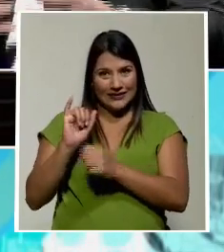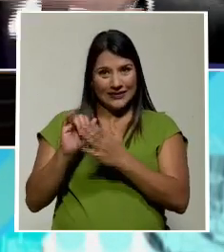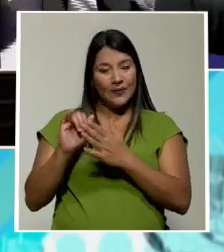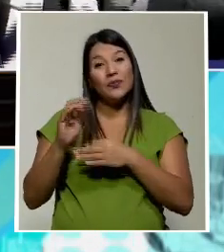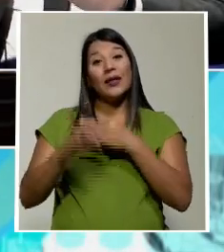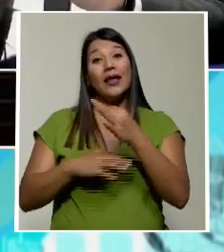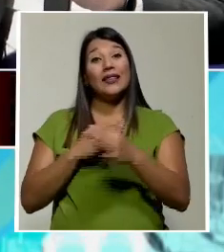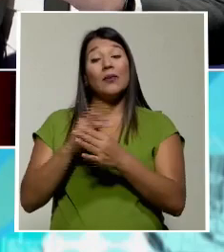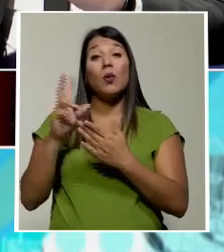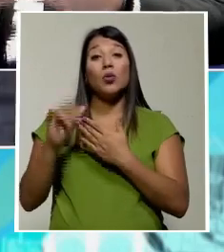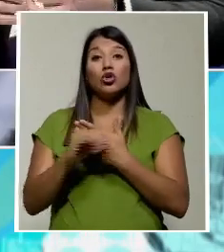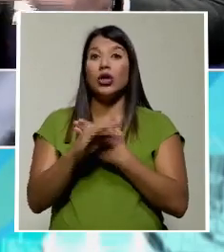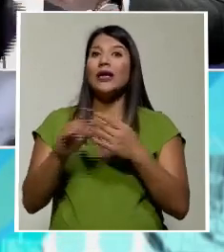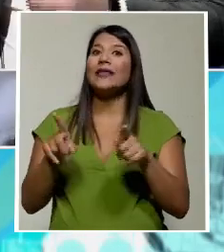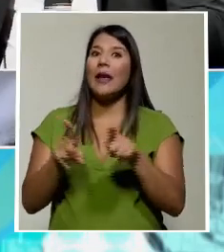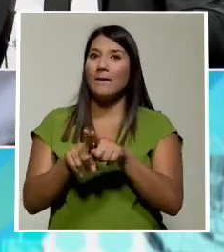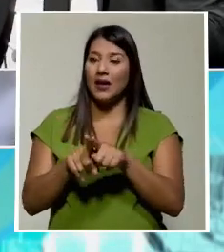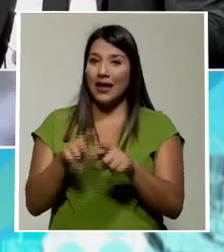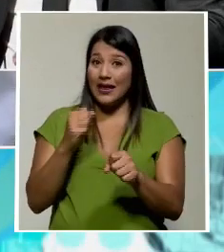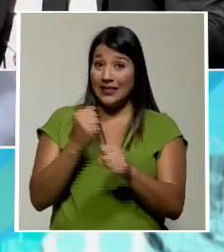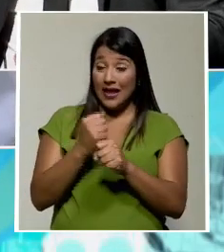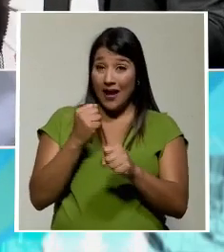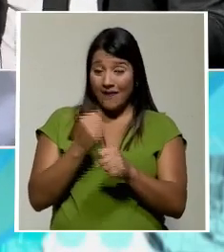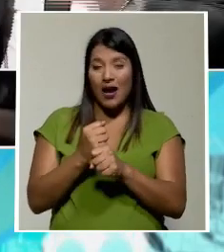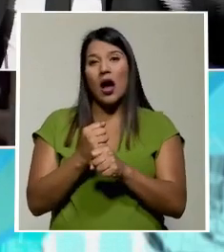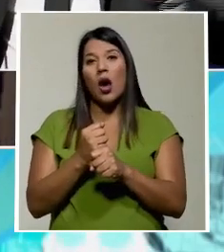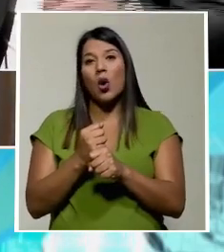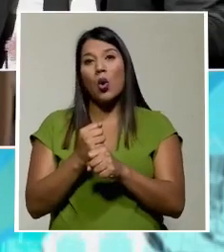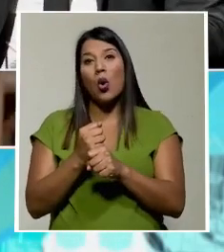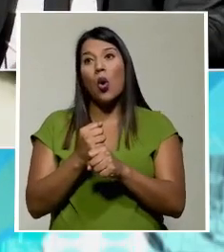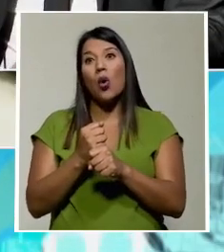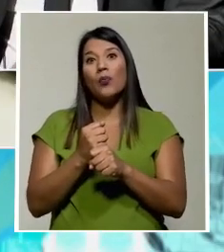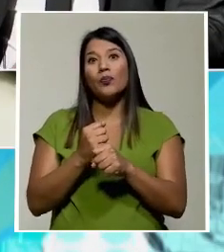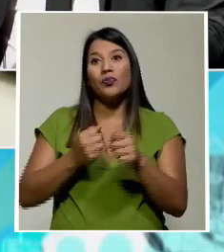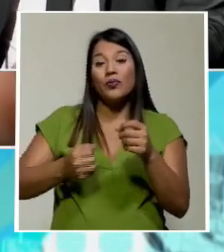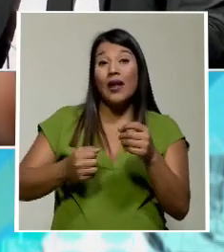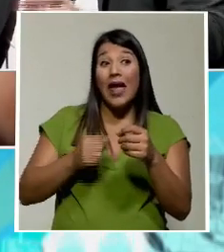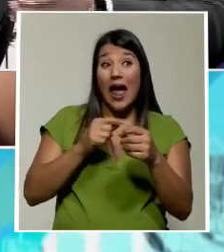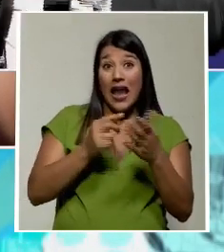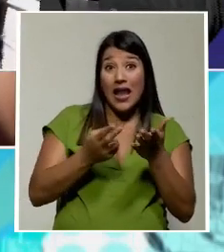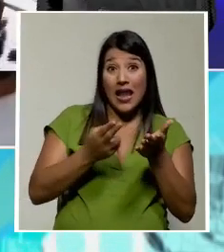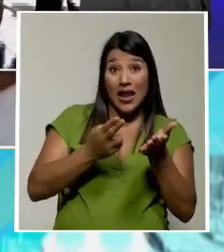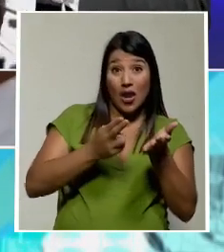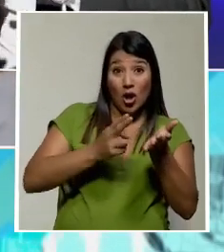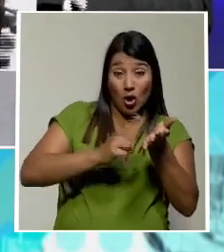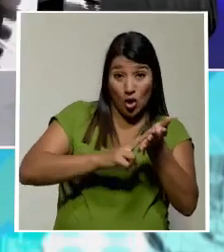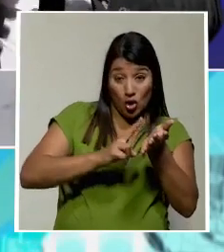proyectos. Además se trabajó un anexo a este convenio marco para precisamente